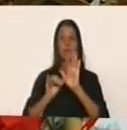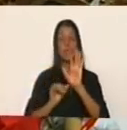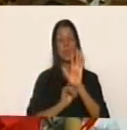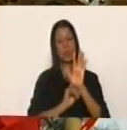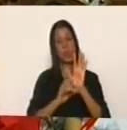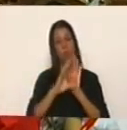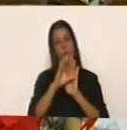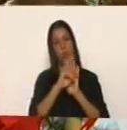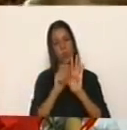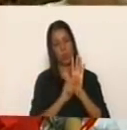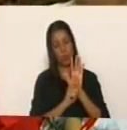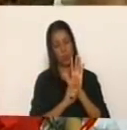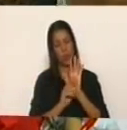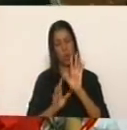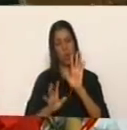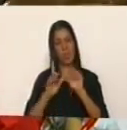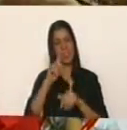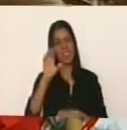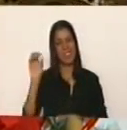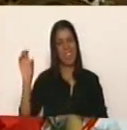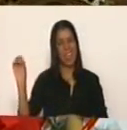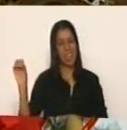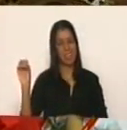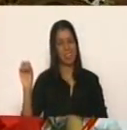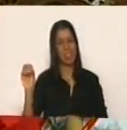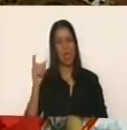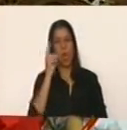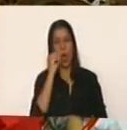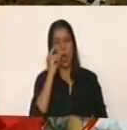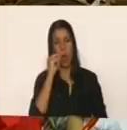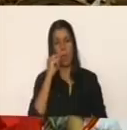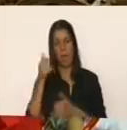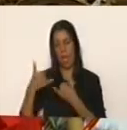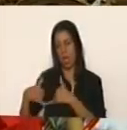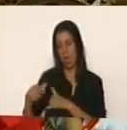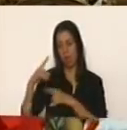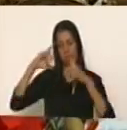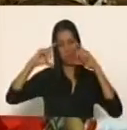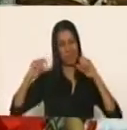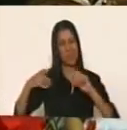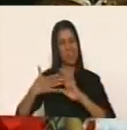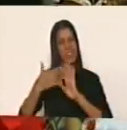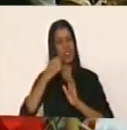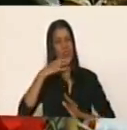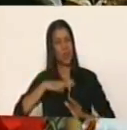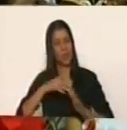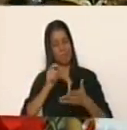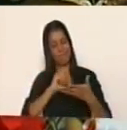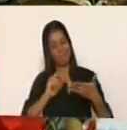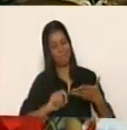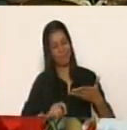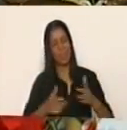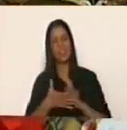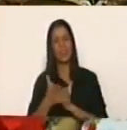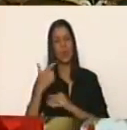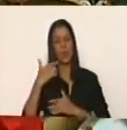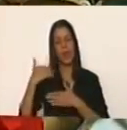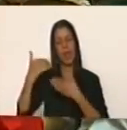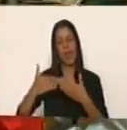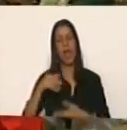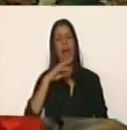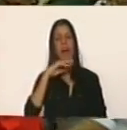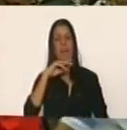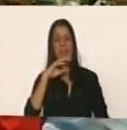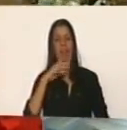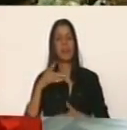que encontró Aristóteles y que comenta su hijo Nicómaco, hasta llegar a pasar por